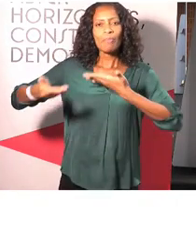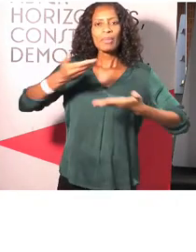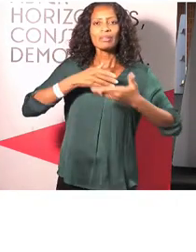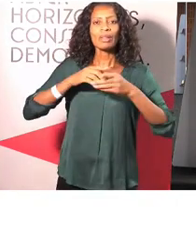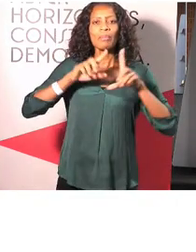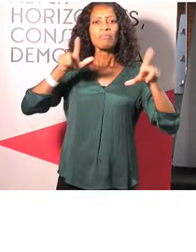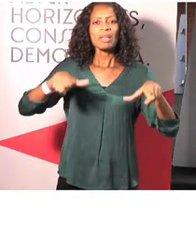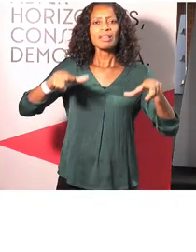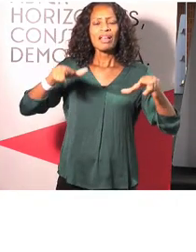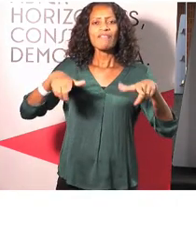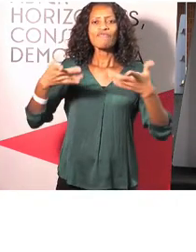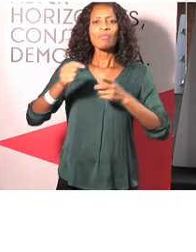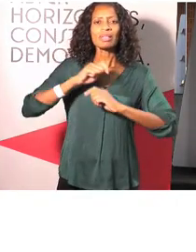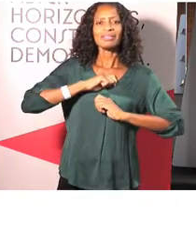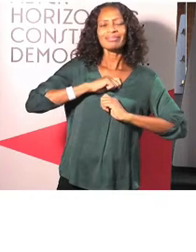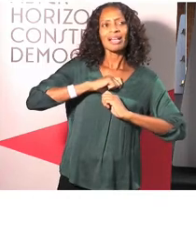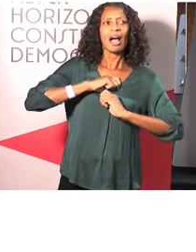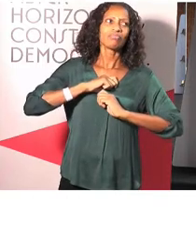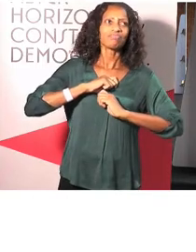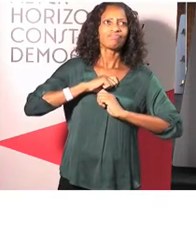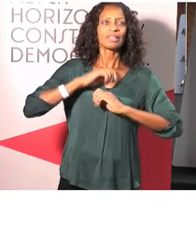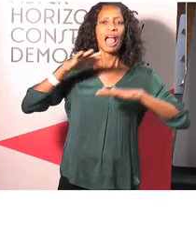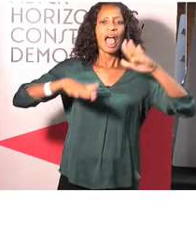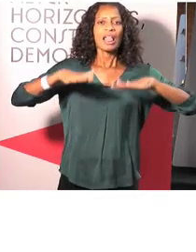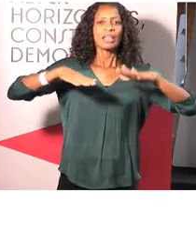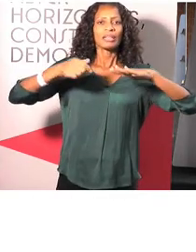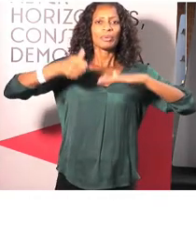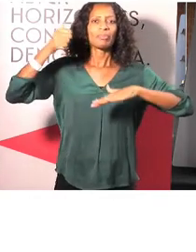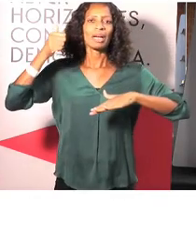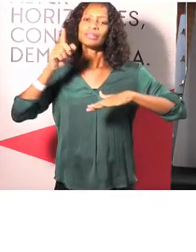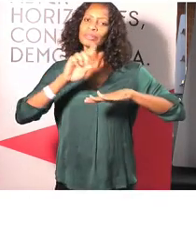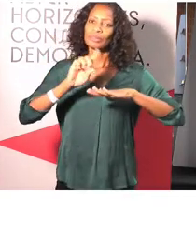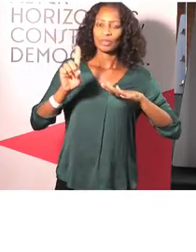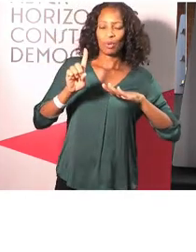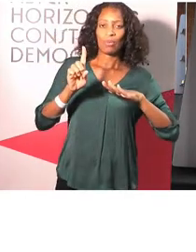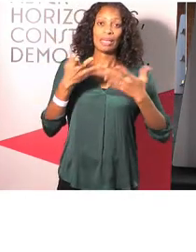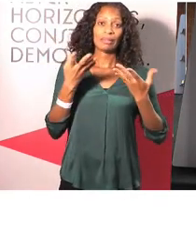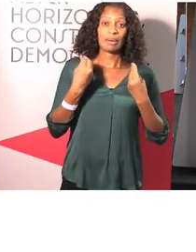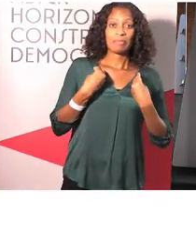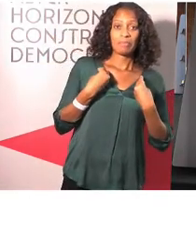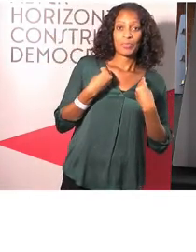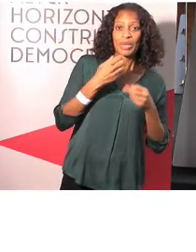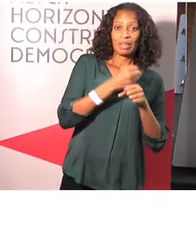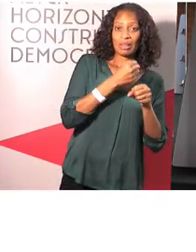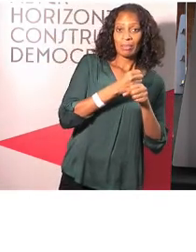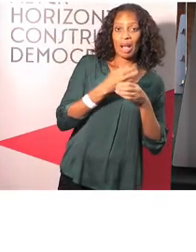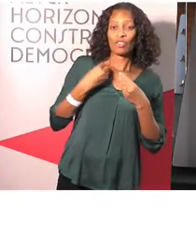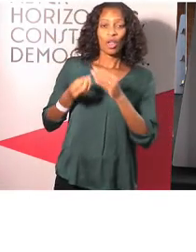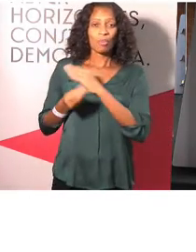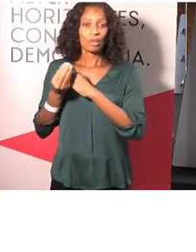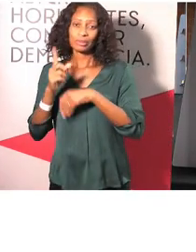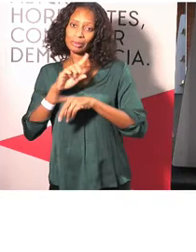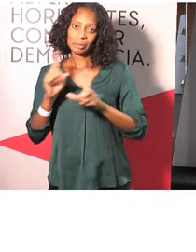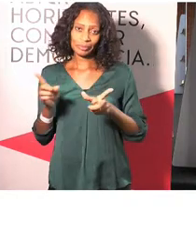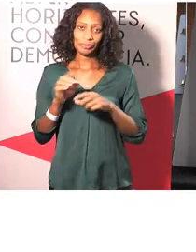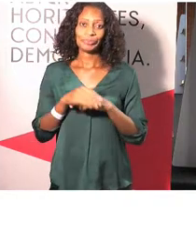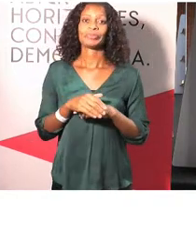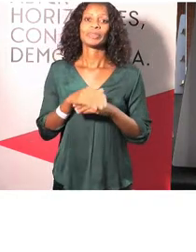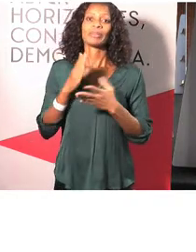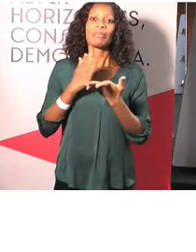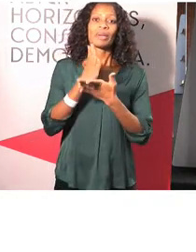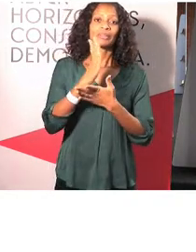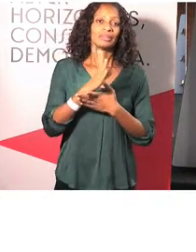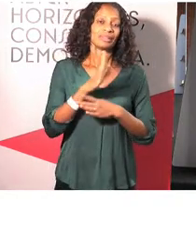tampoco aporta un mejor equilibrio entre producción y reproducción. En términos de también, o sea, la calidad, Mayo, por favor, en términos